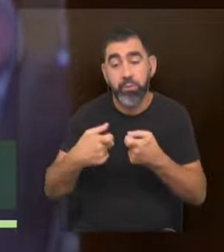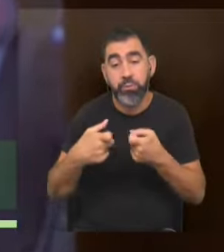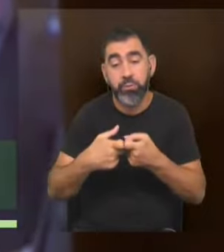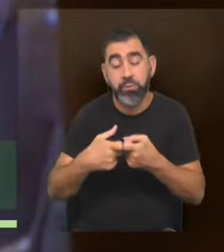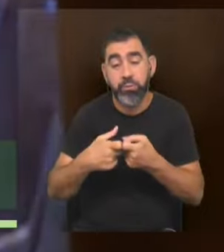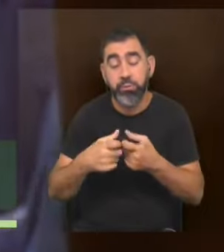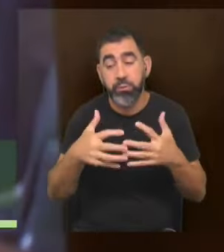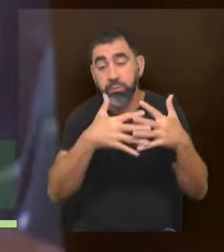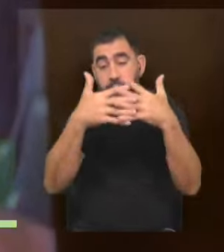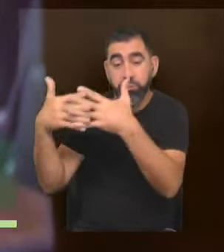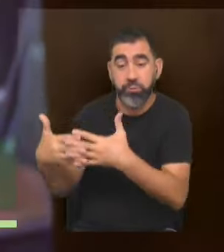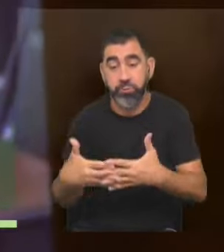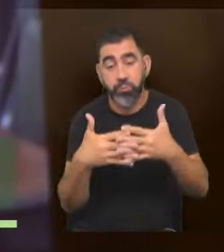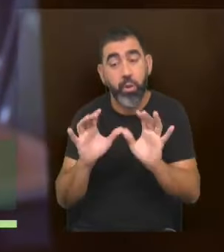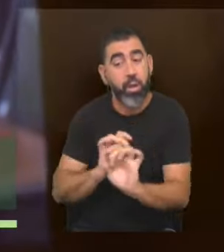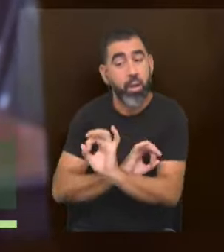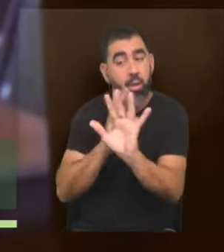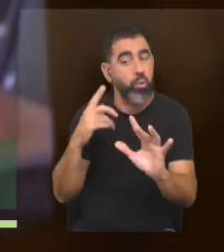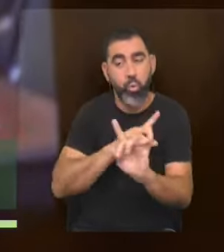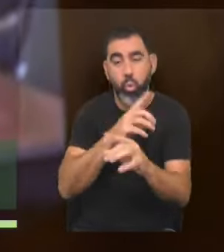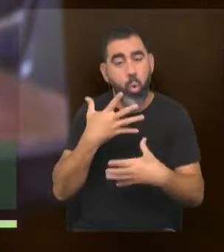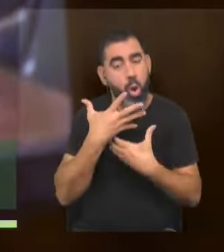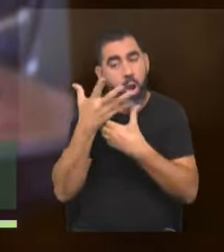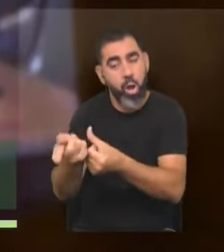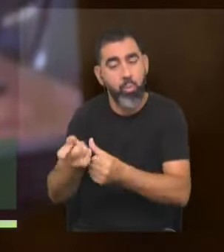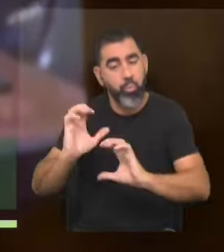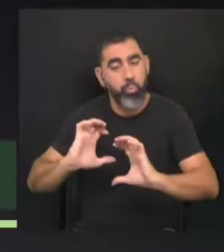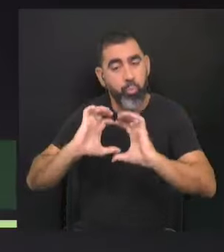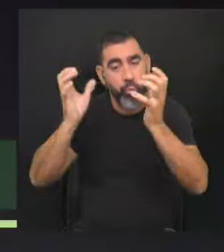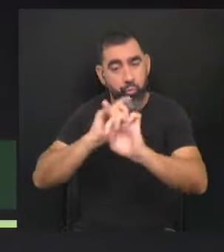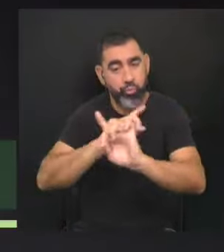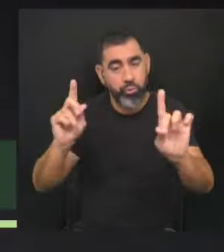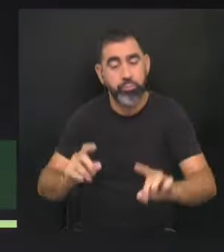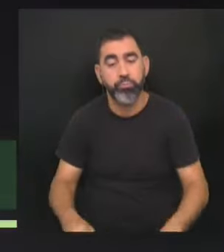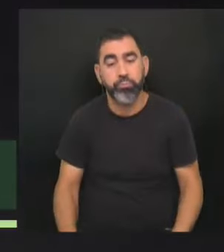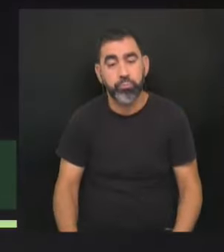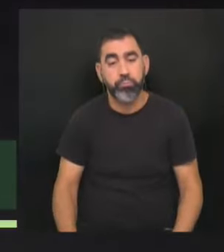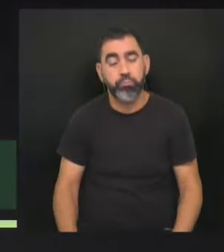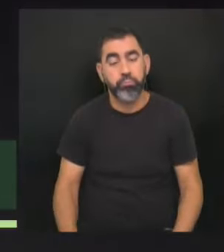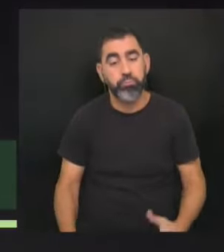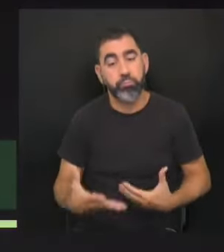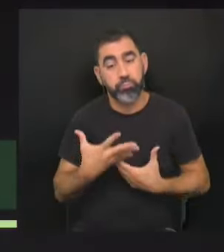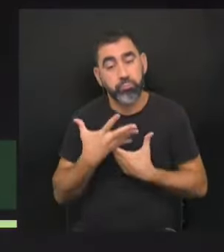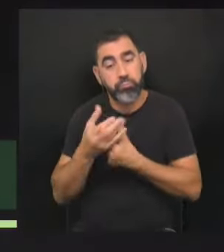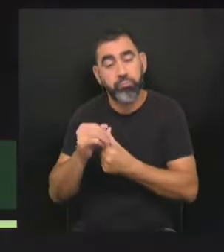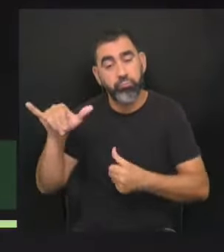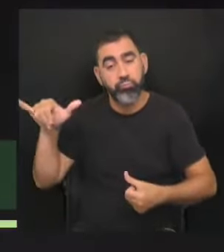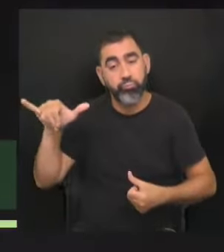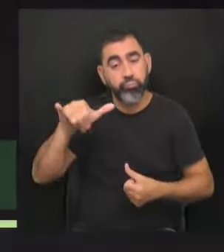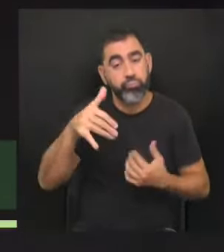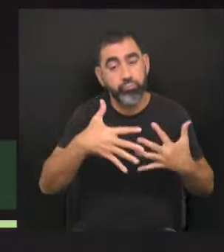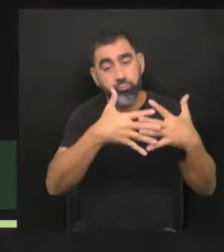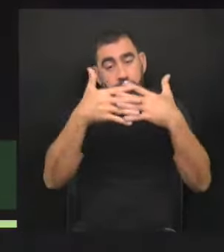Israel Estados Unidos ha dejado Claro que no apoyará una escalada en Oriente medio el apoyo de la Aviación estadounidense